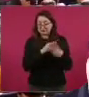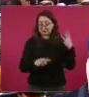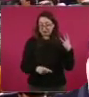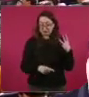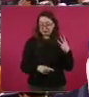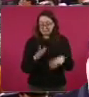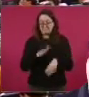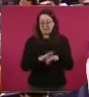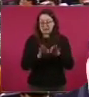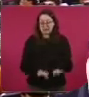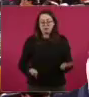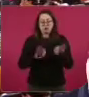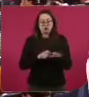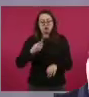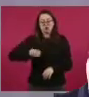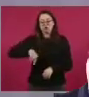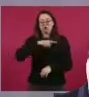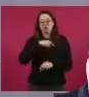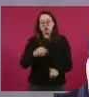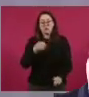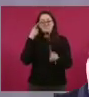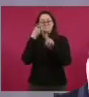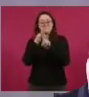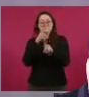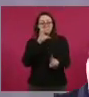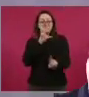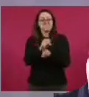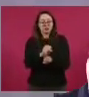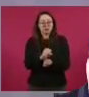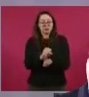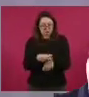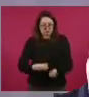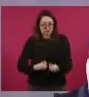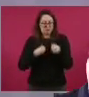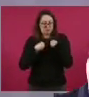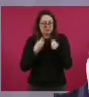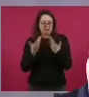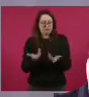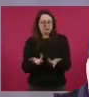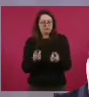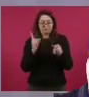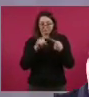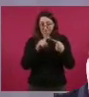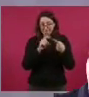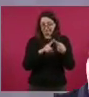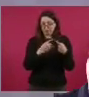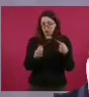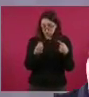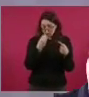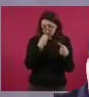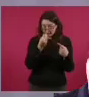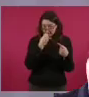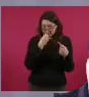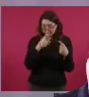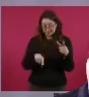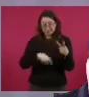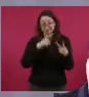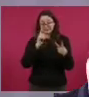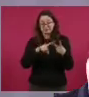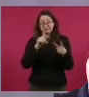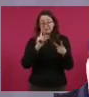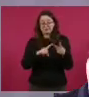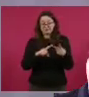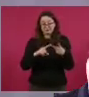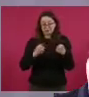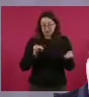lograr nuestras metas, por lo menos biológicas. Una es qué comemos, la otra es cómo